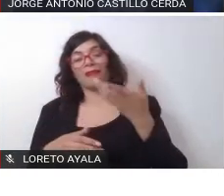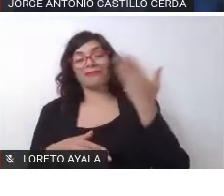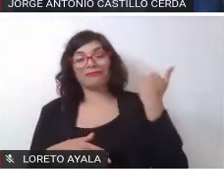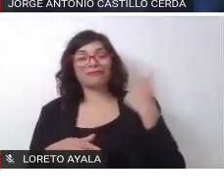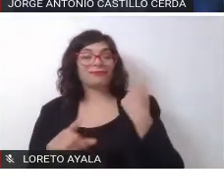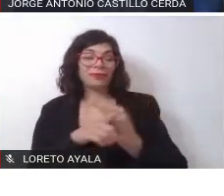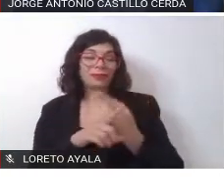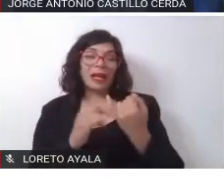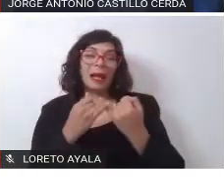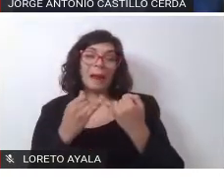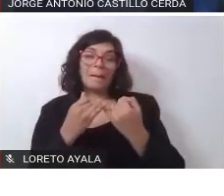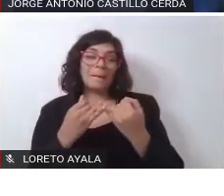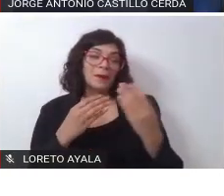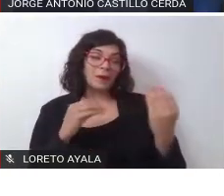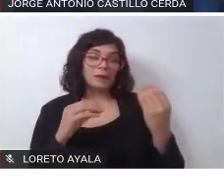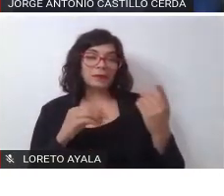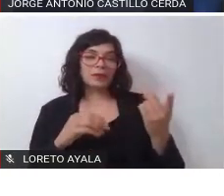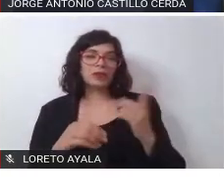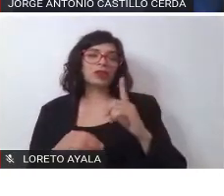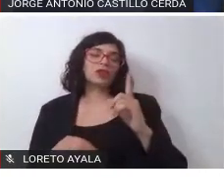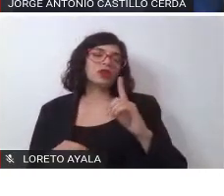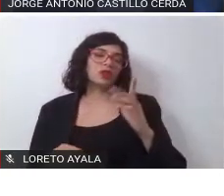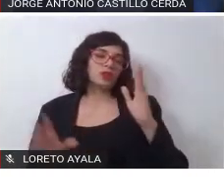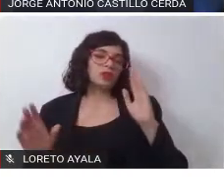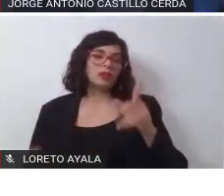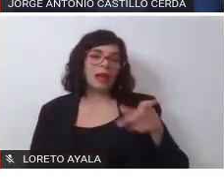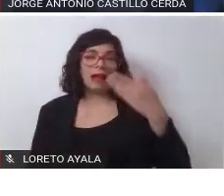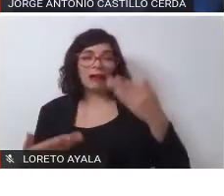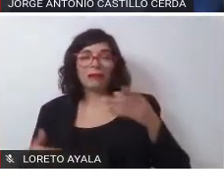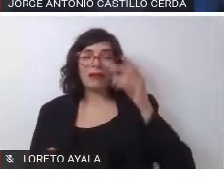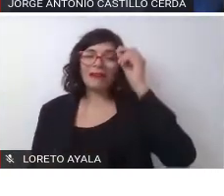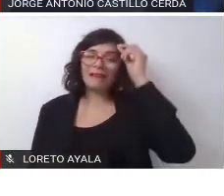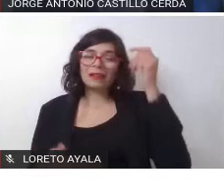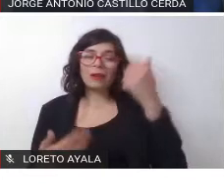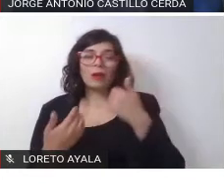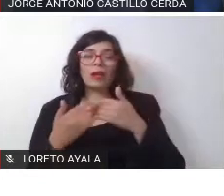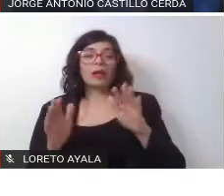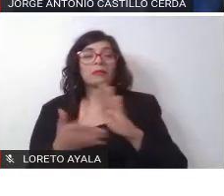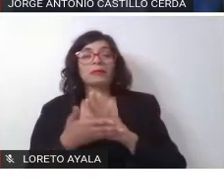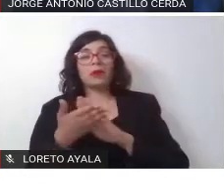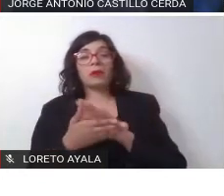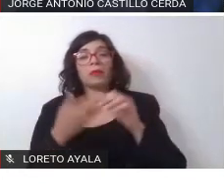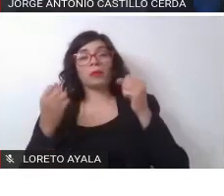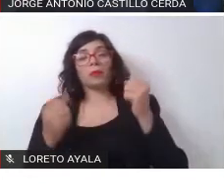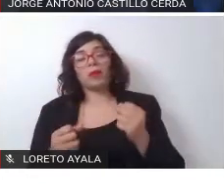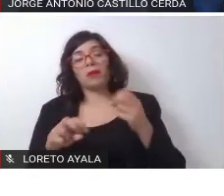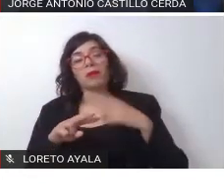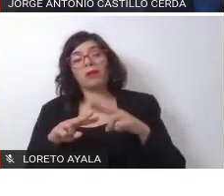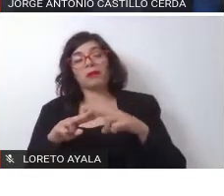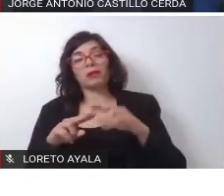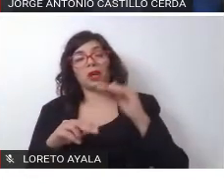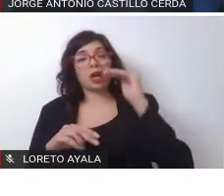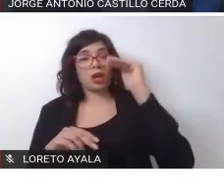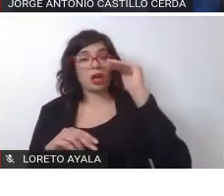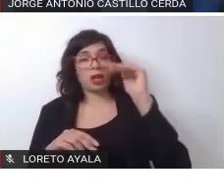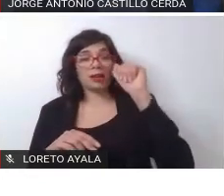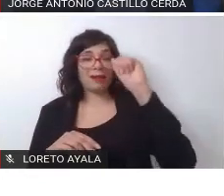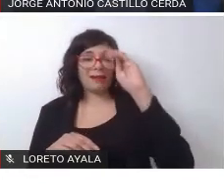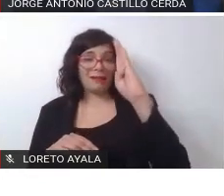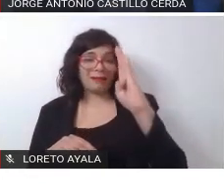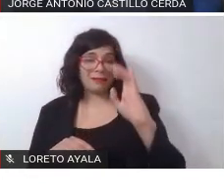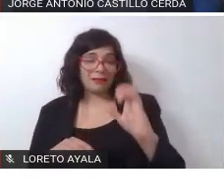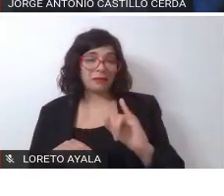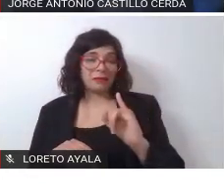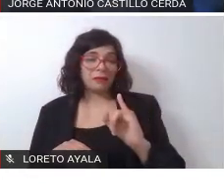esta situación y me decían, no, los genios van a inventar igual. Por ejemplo, podríamos hacerlo en orden alfabético.